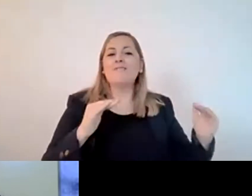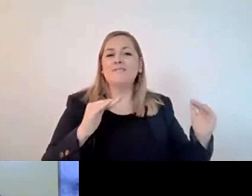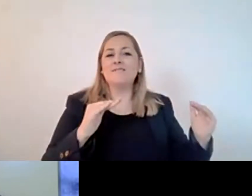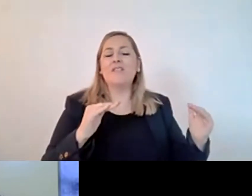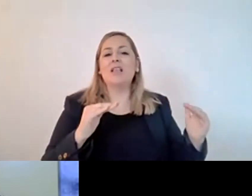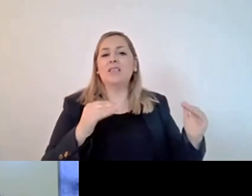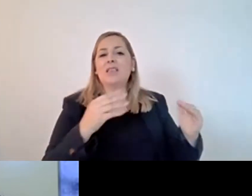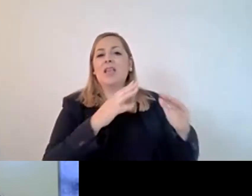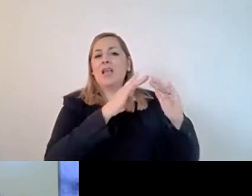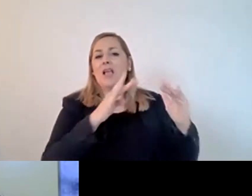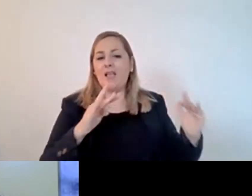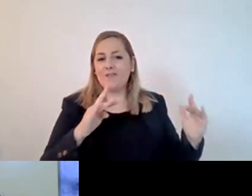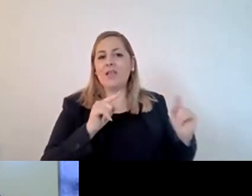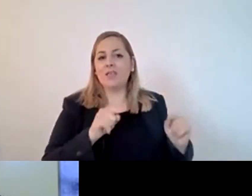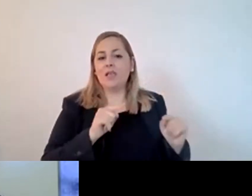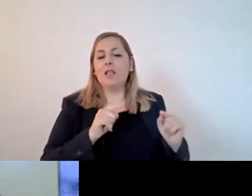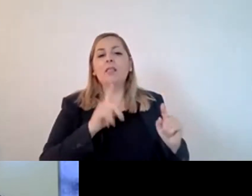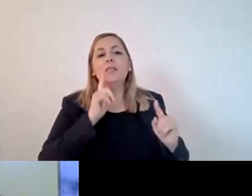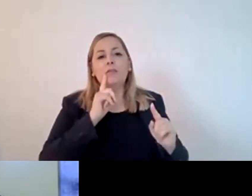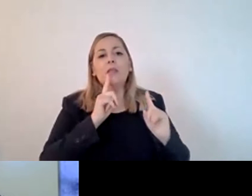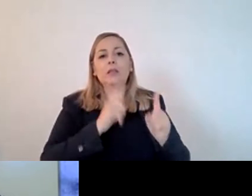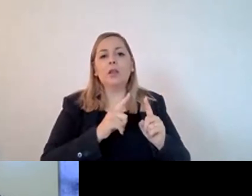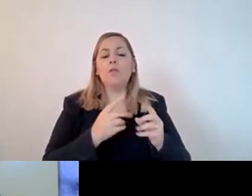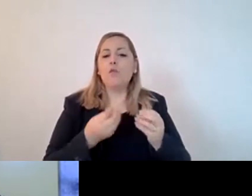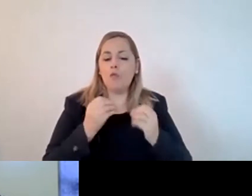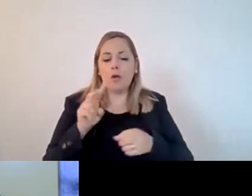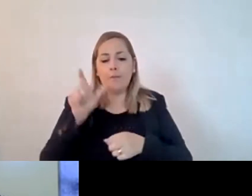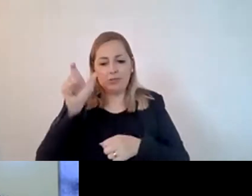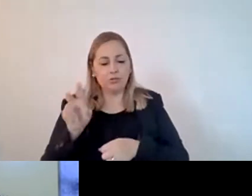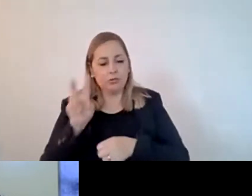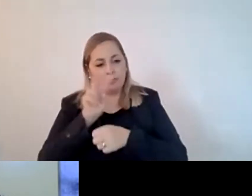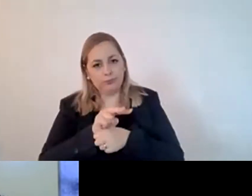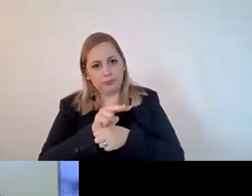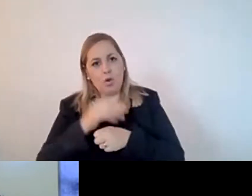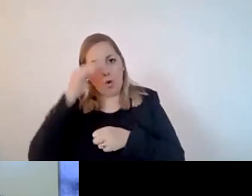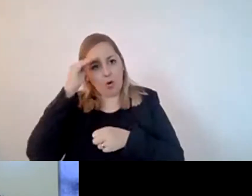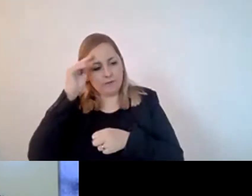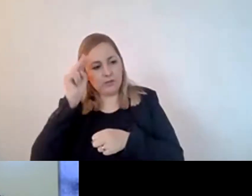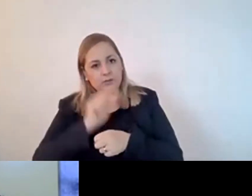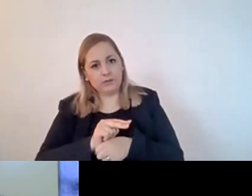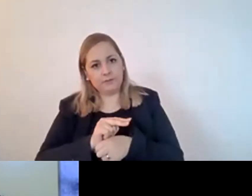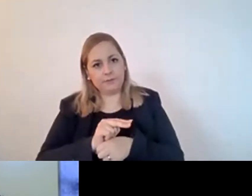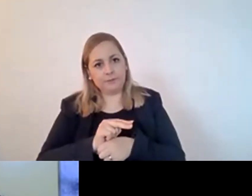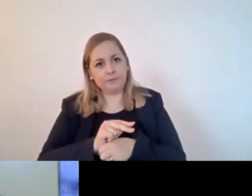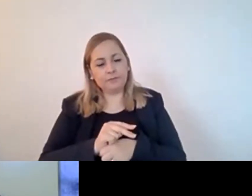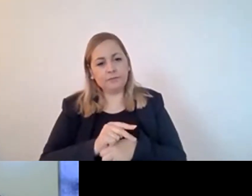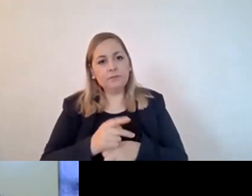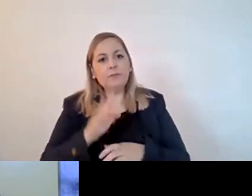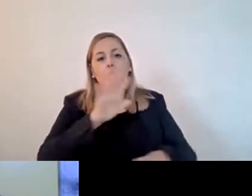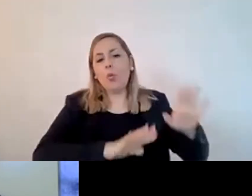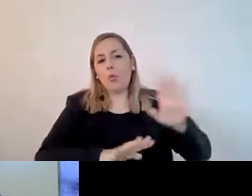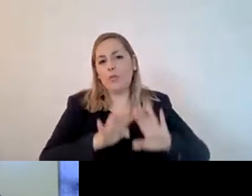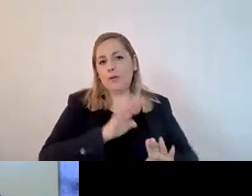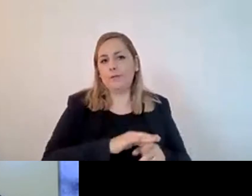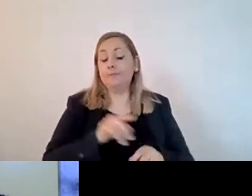las administraba él, pero tenía que tener un buen supervisor, un hombre de confianza que los cuidara.